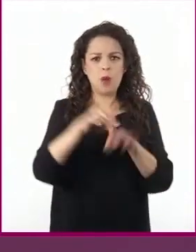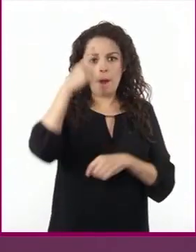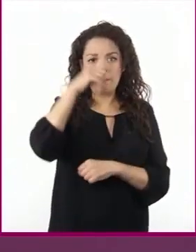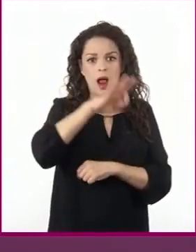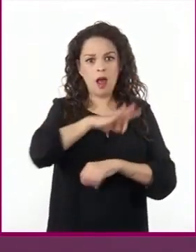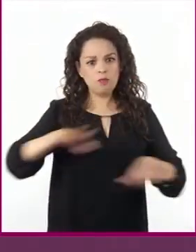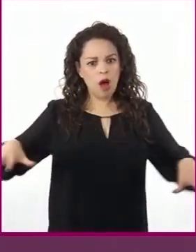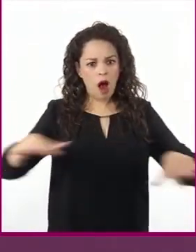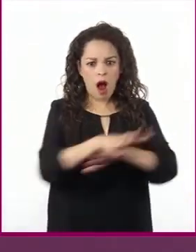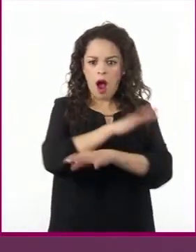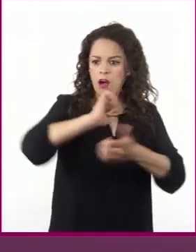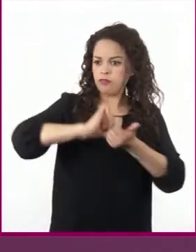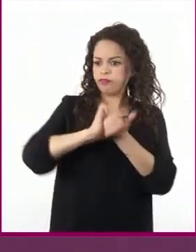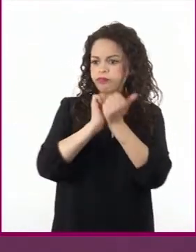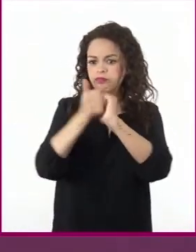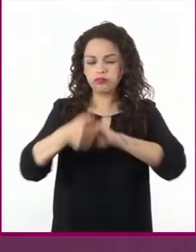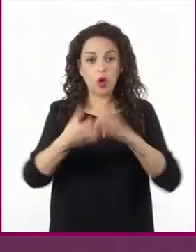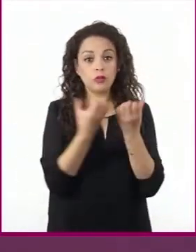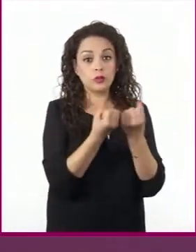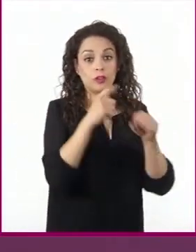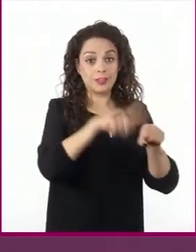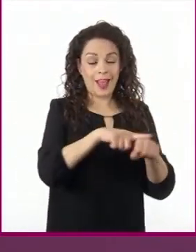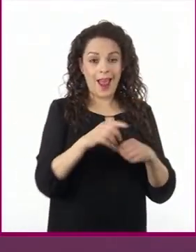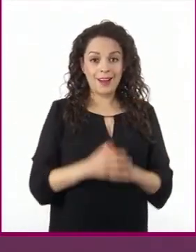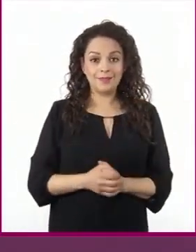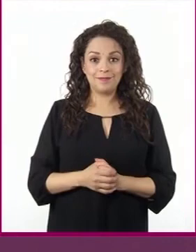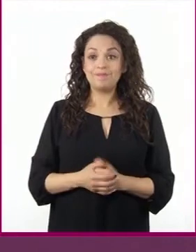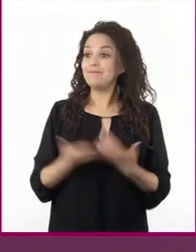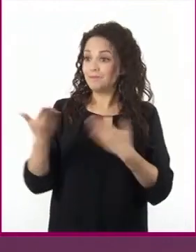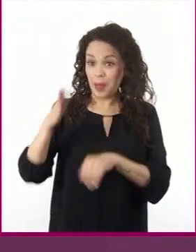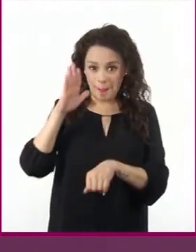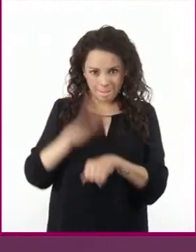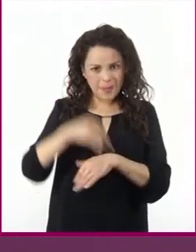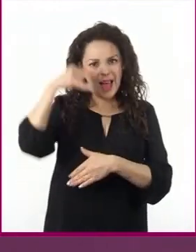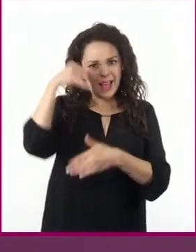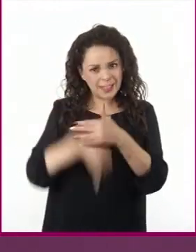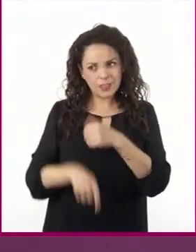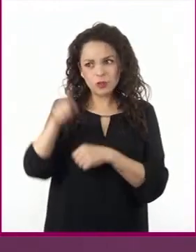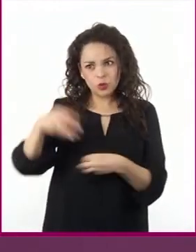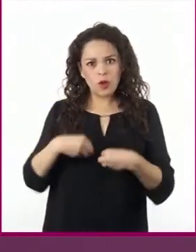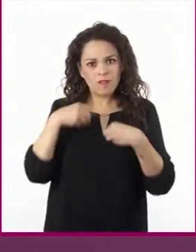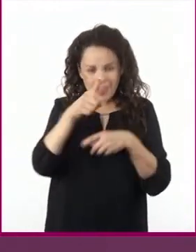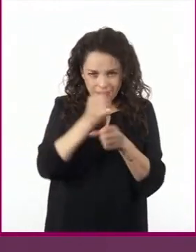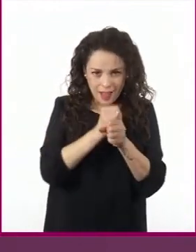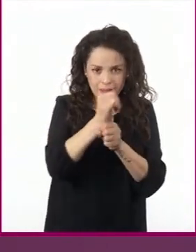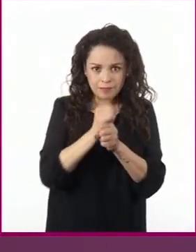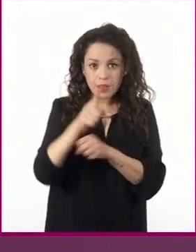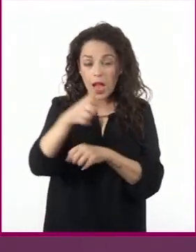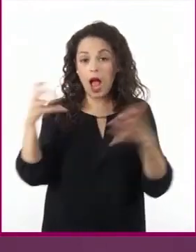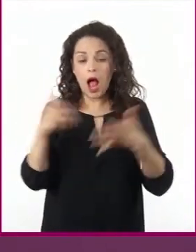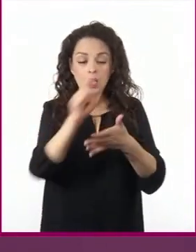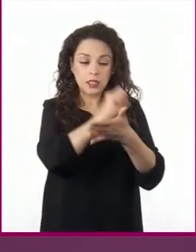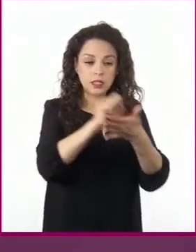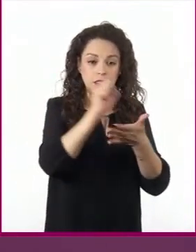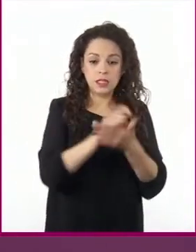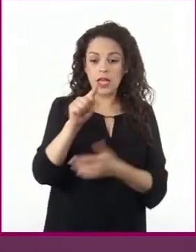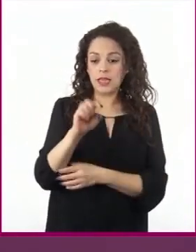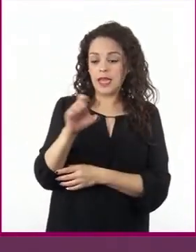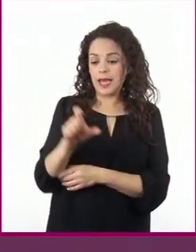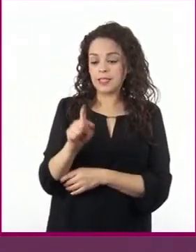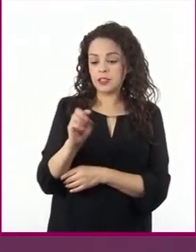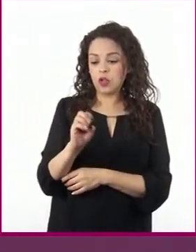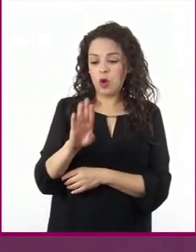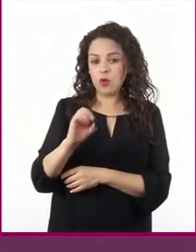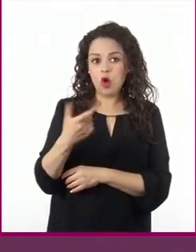lograr la transformación social. Les invito a investigar más sobre su vida y que redacten un texto biográfico y al